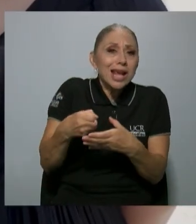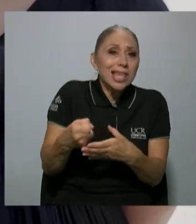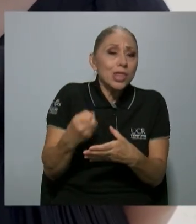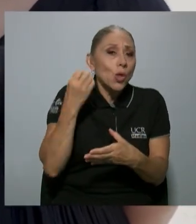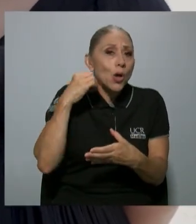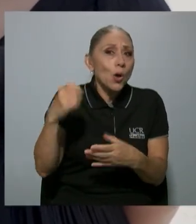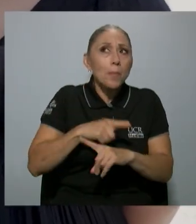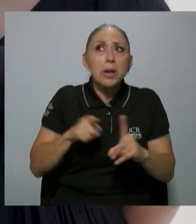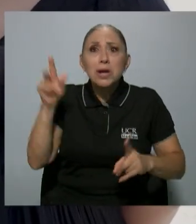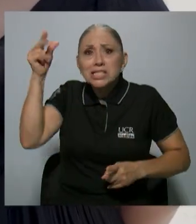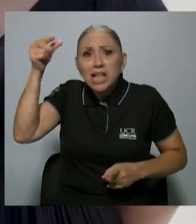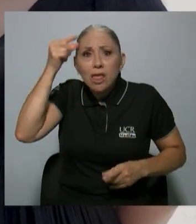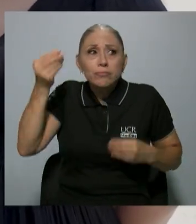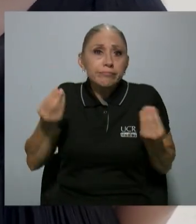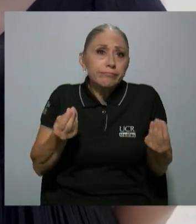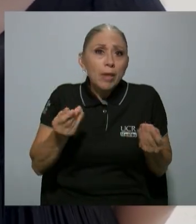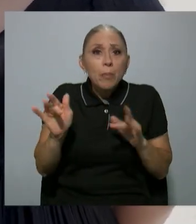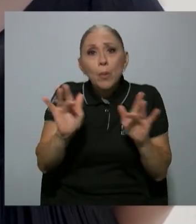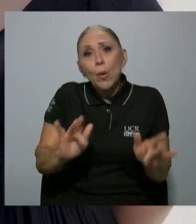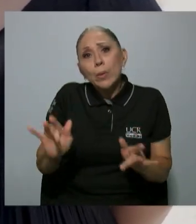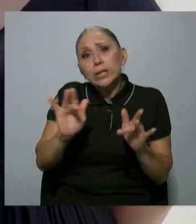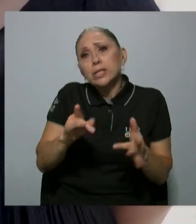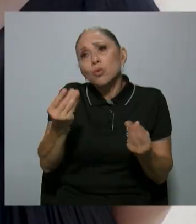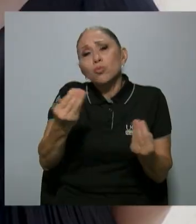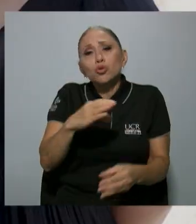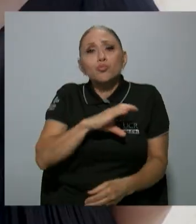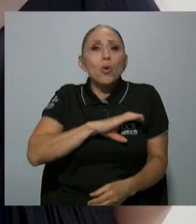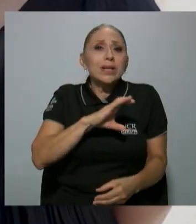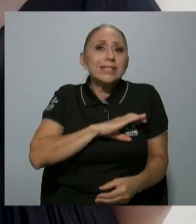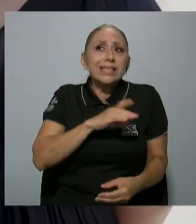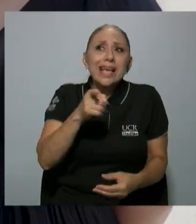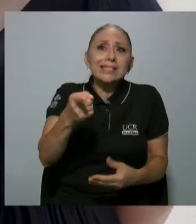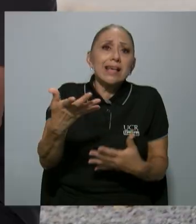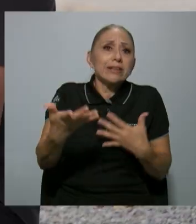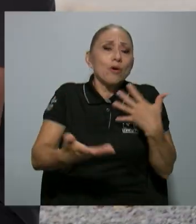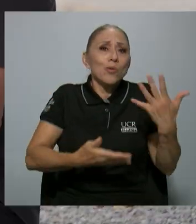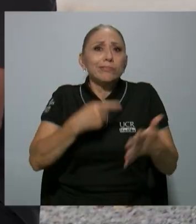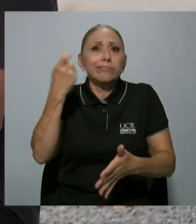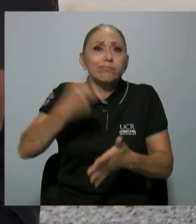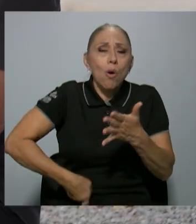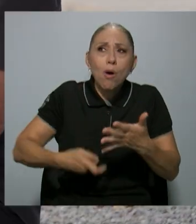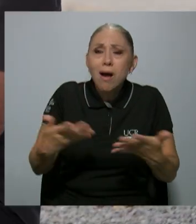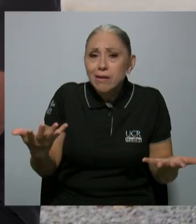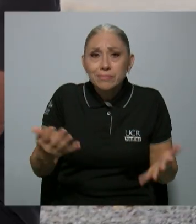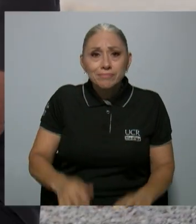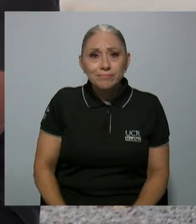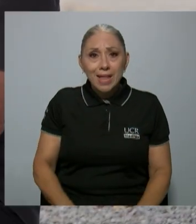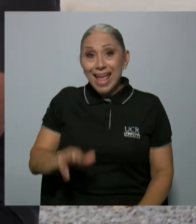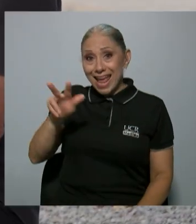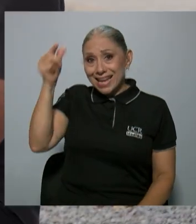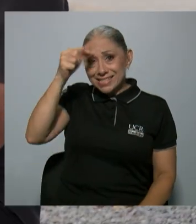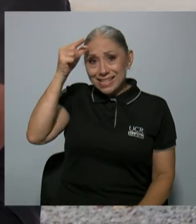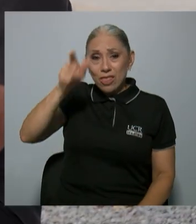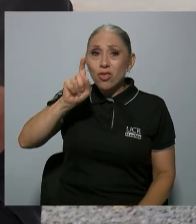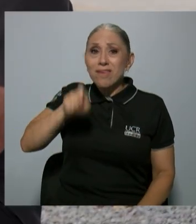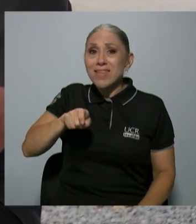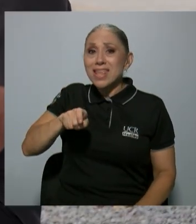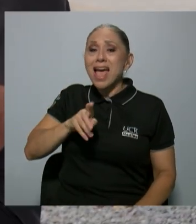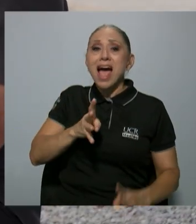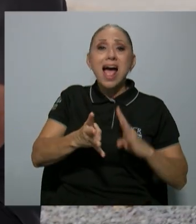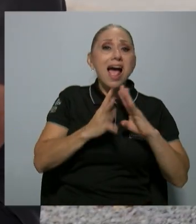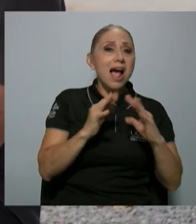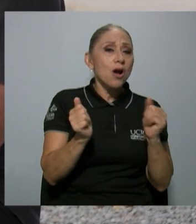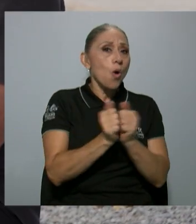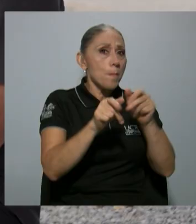Estado, pobrecito, ahí tienen un montón de policías llevando palo. el Estado debería sentarse a conversar con las